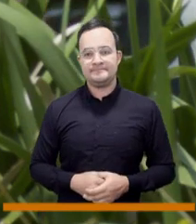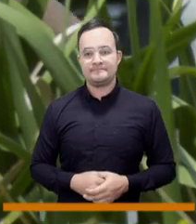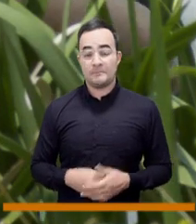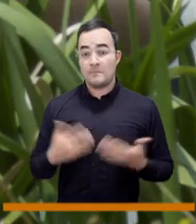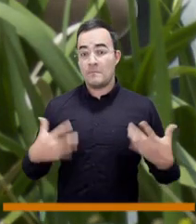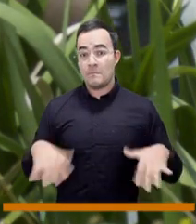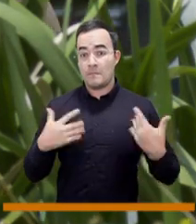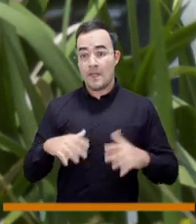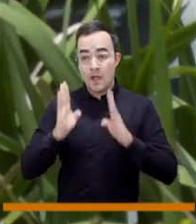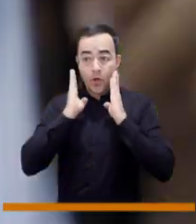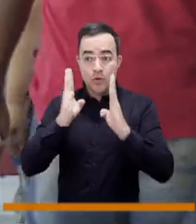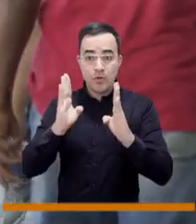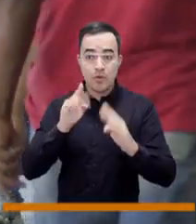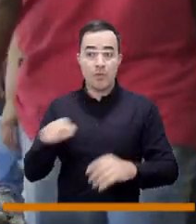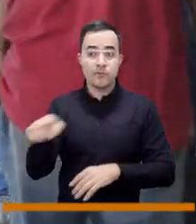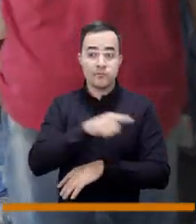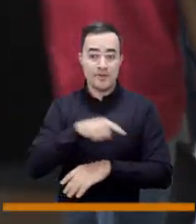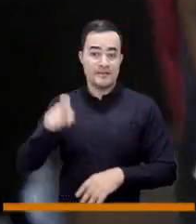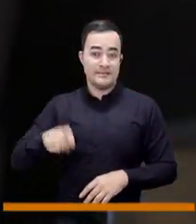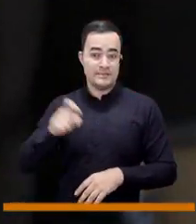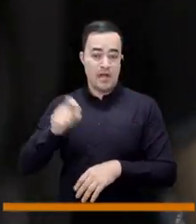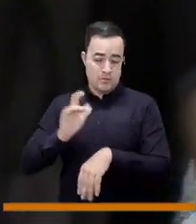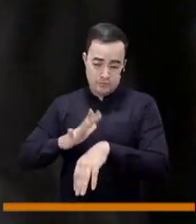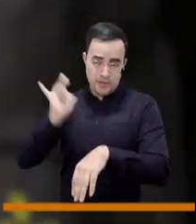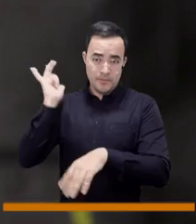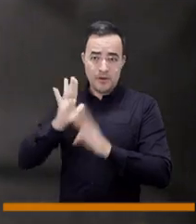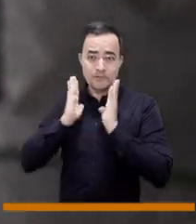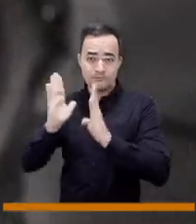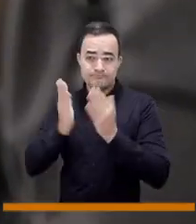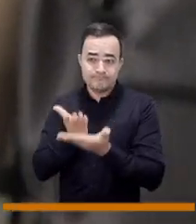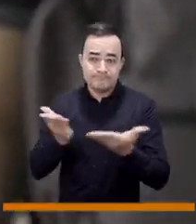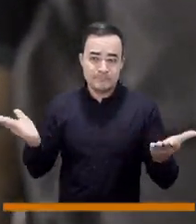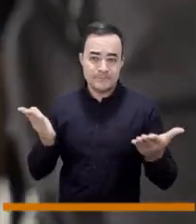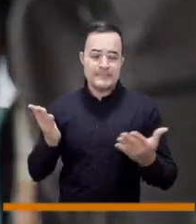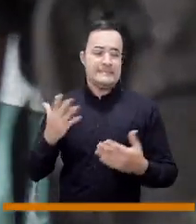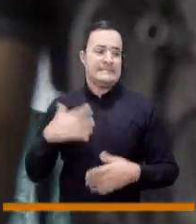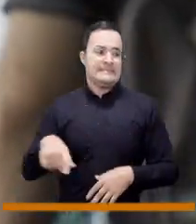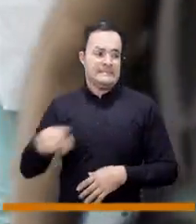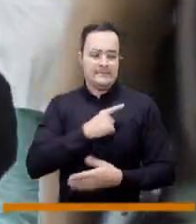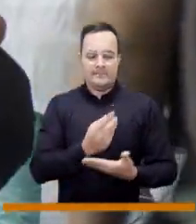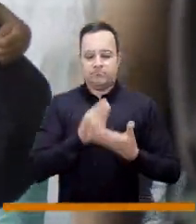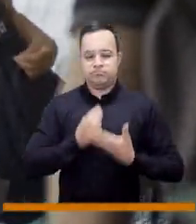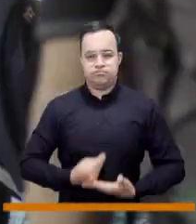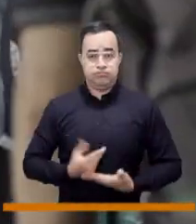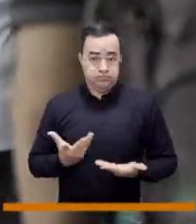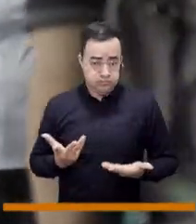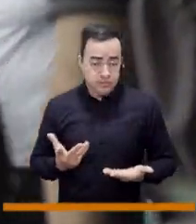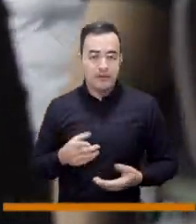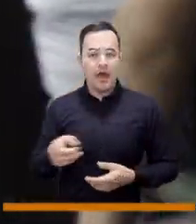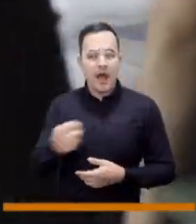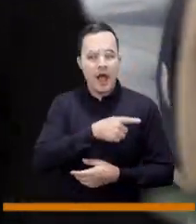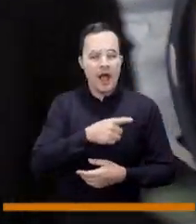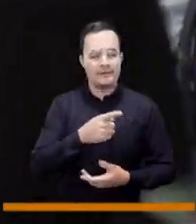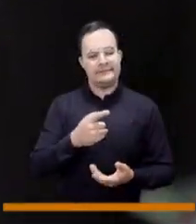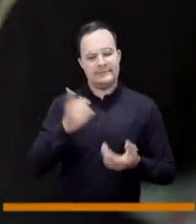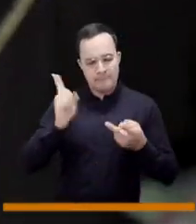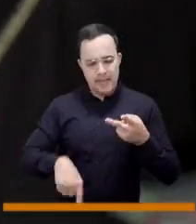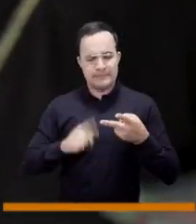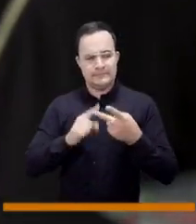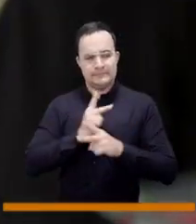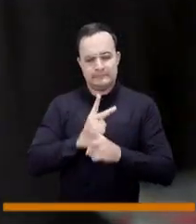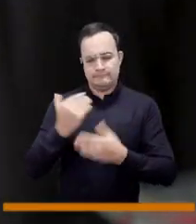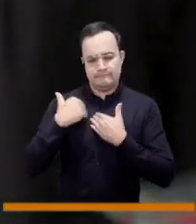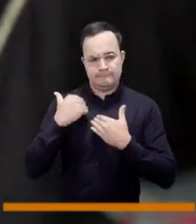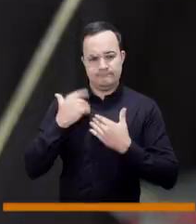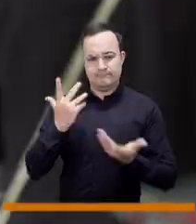cuidando a mi hijo garantiza la protección y la atención oportuna el derecho a un diagnóstico temprano que además se formen a los educadores que les permita